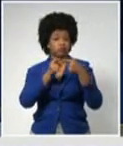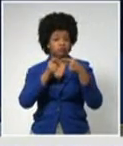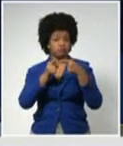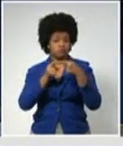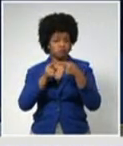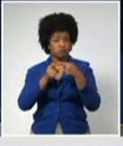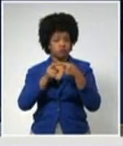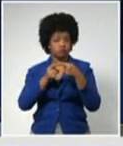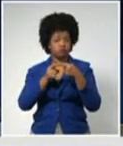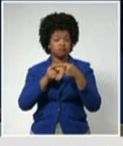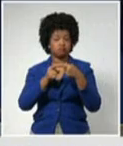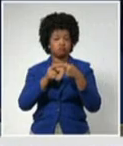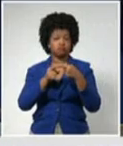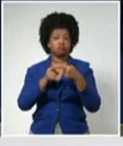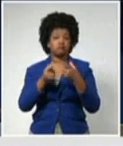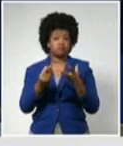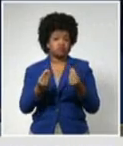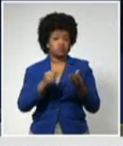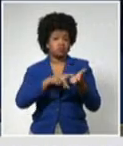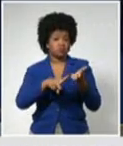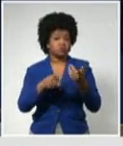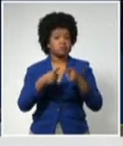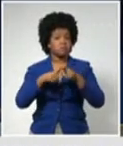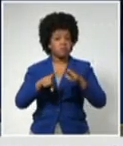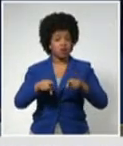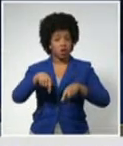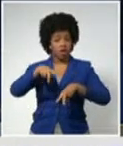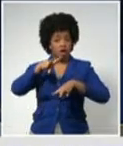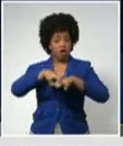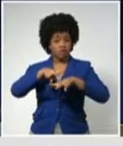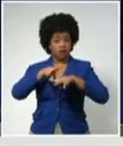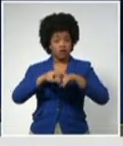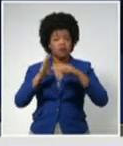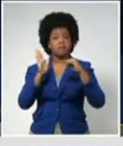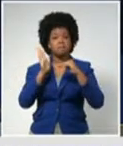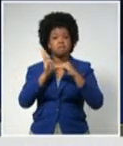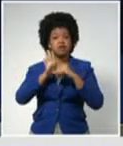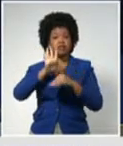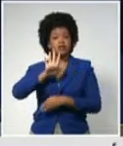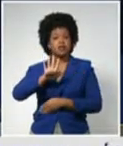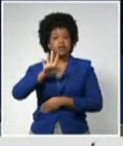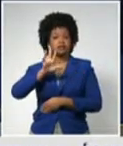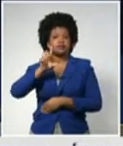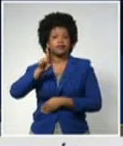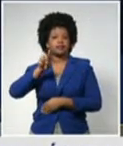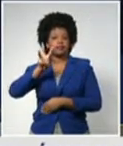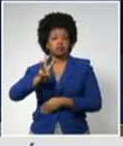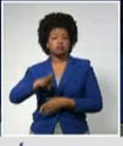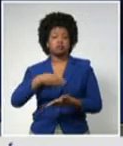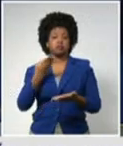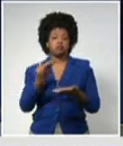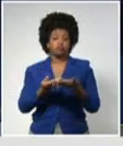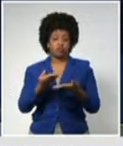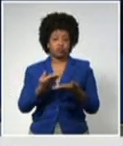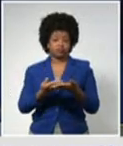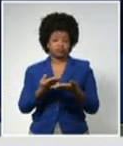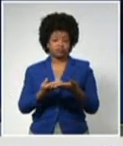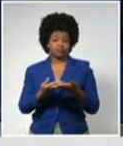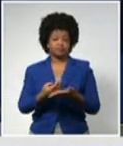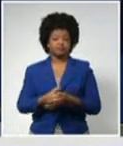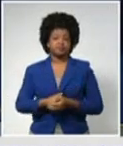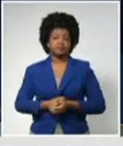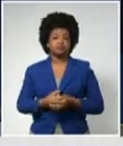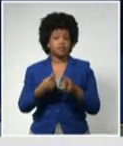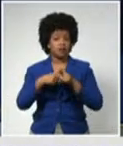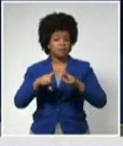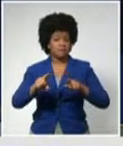muchas de ellas, pero de La Habana se procesaron 1.513 muestras, que es el número mayor. Pero reitero,